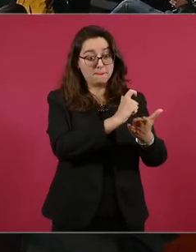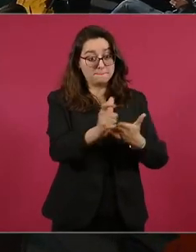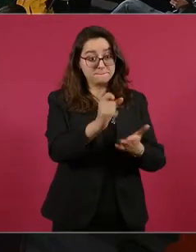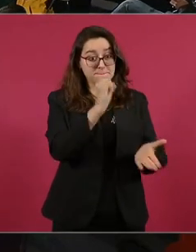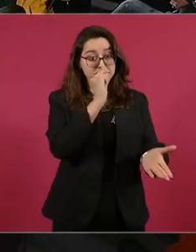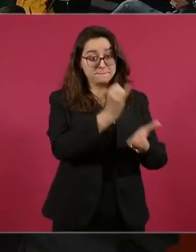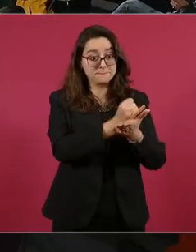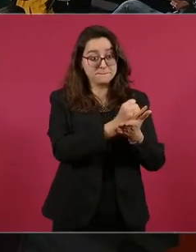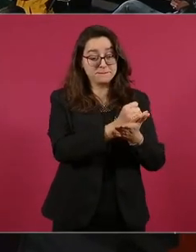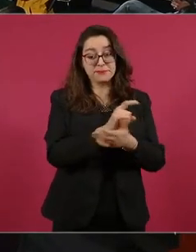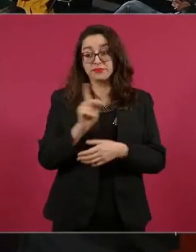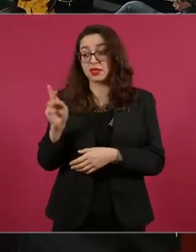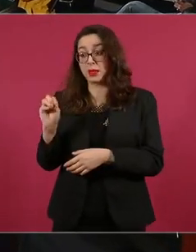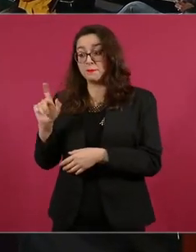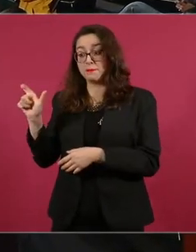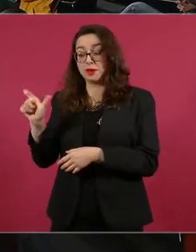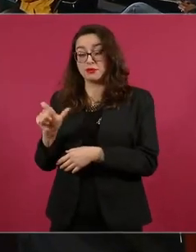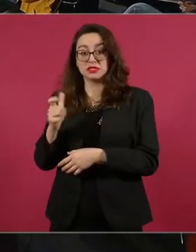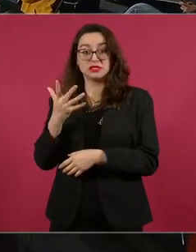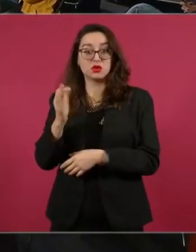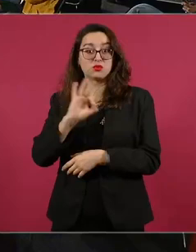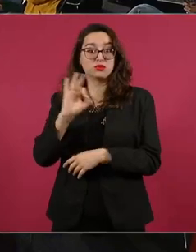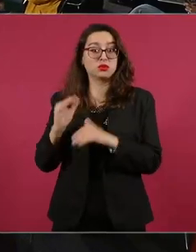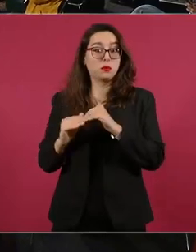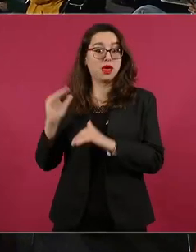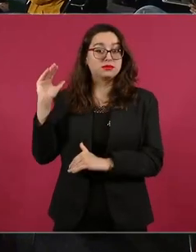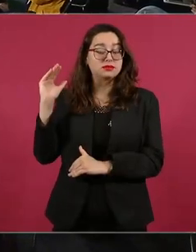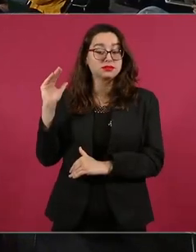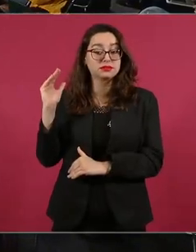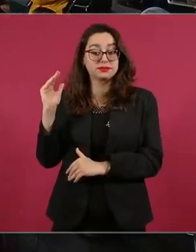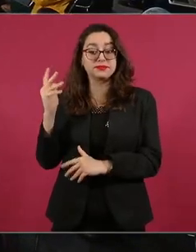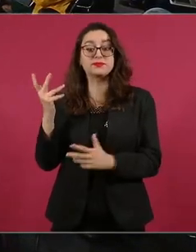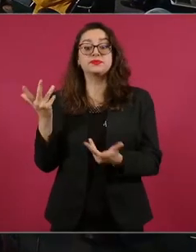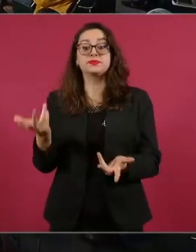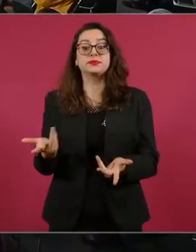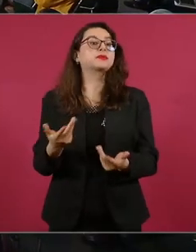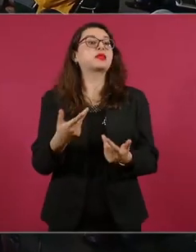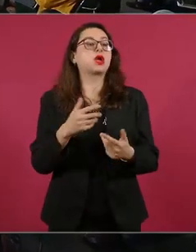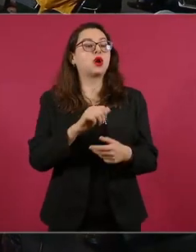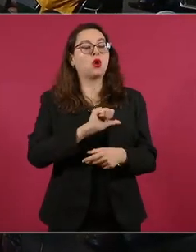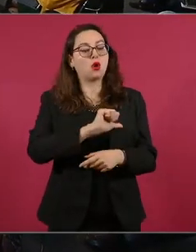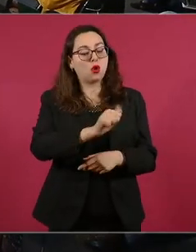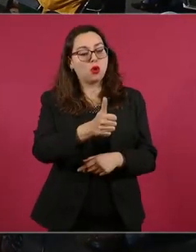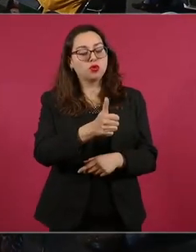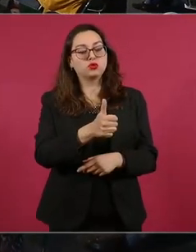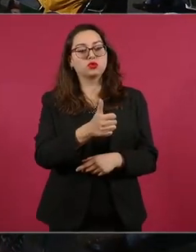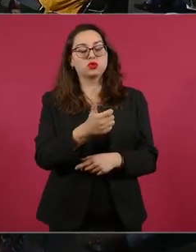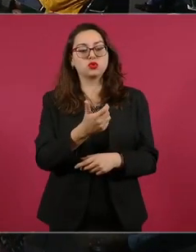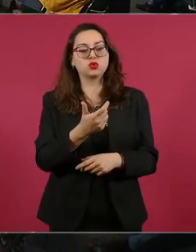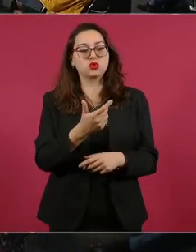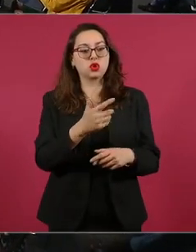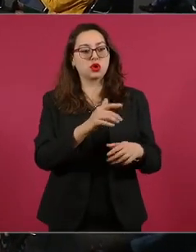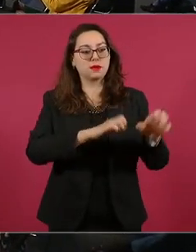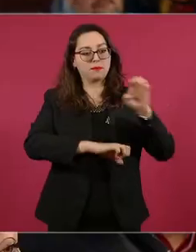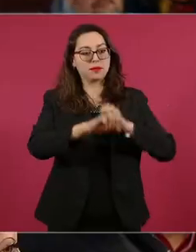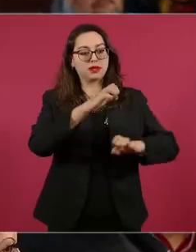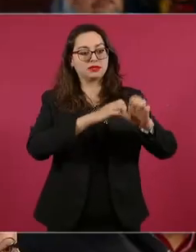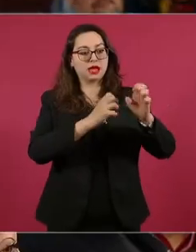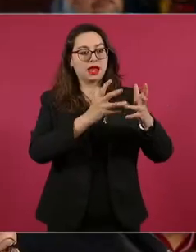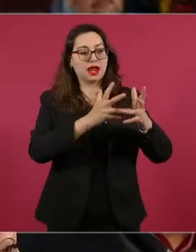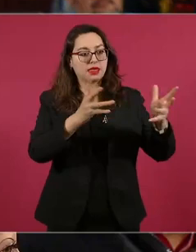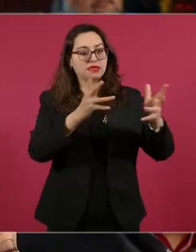2022 y en lo que se refiere a Alfa, Grupo Bimbo y Cemex, paga 4.1 más